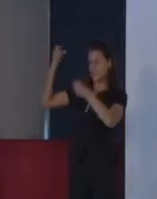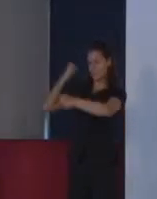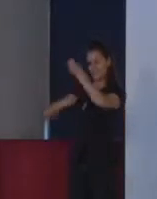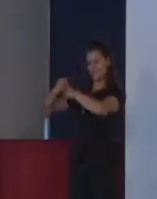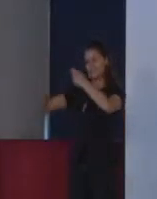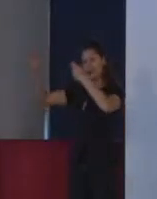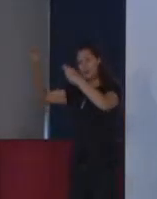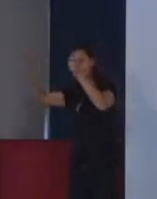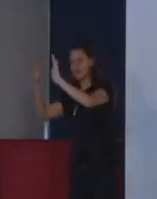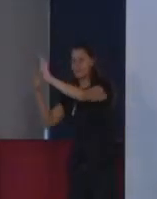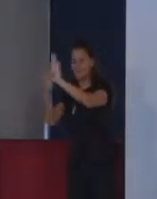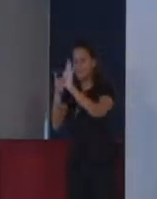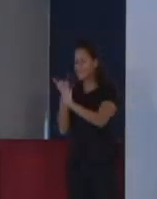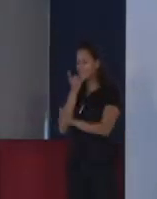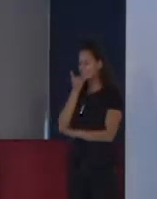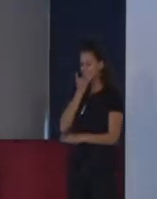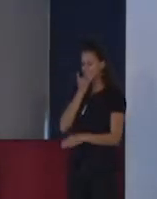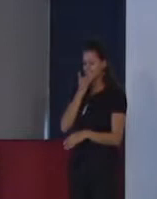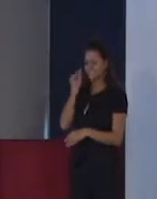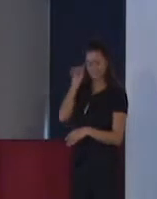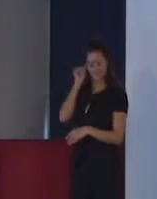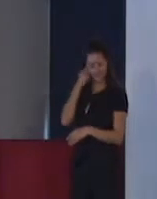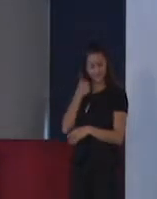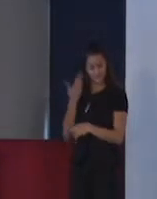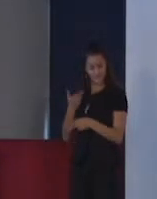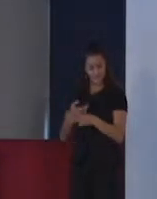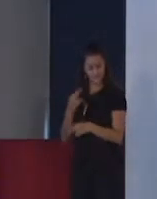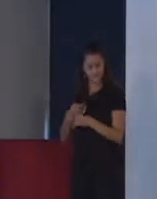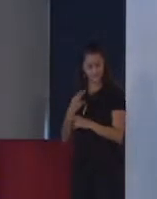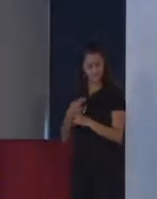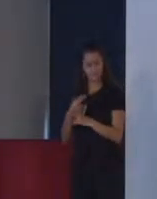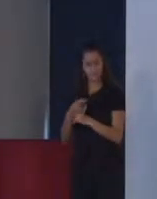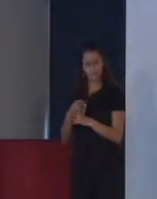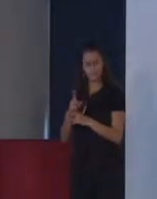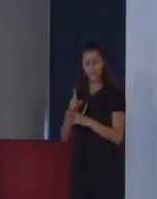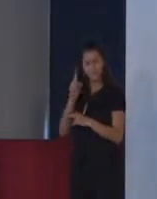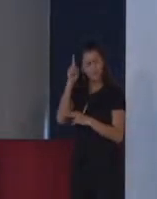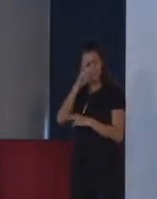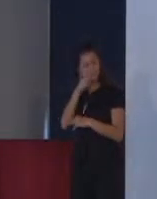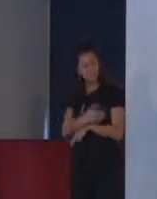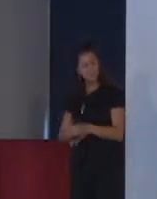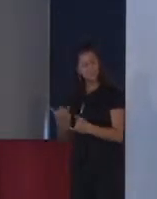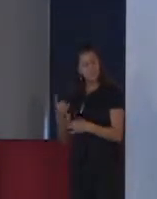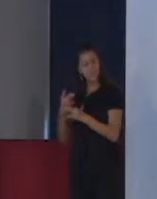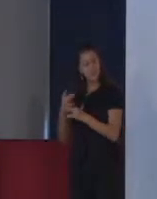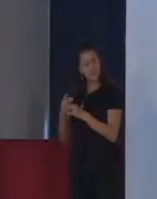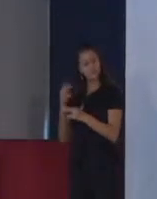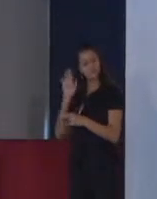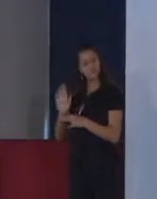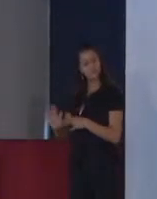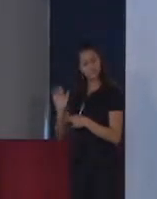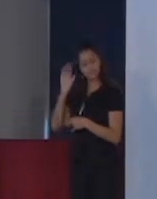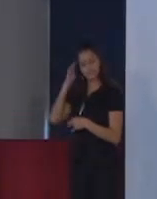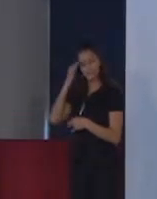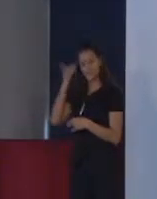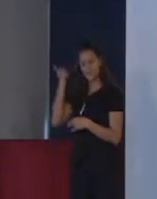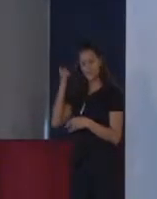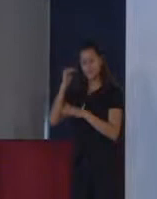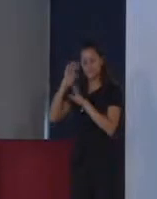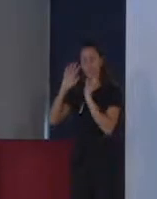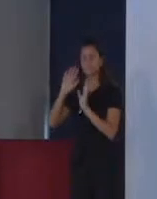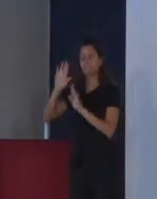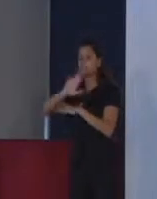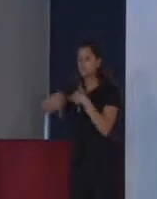pasado, algo pasaba y era que, yo no recuerdo cómo es que se llama la política de infancia, en este momento se me olvidó la... Con toda